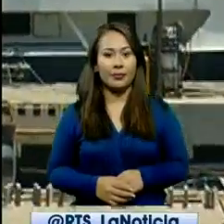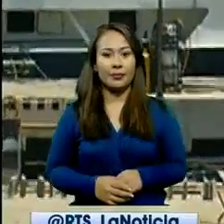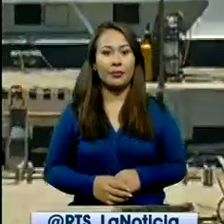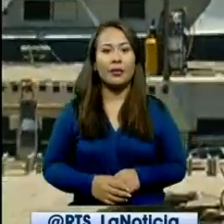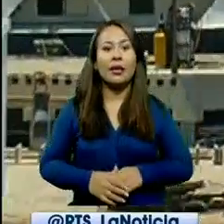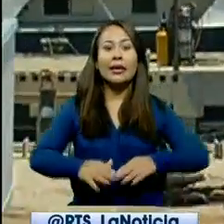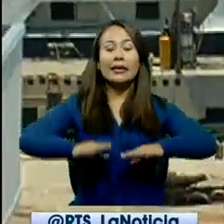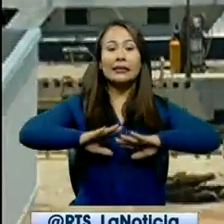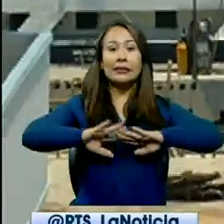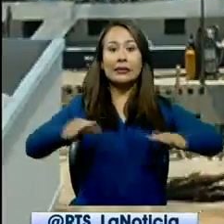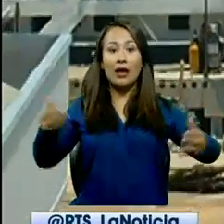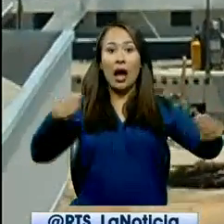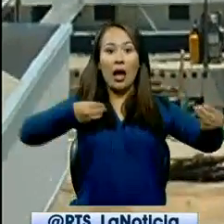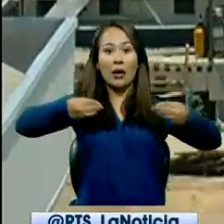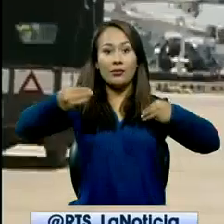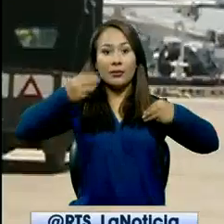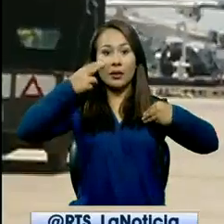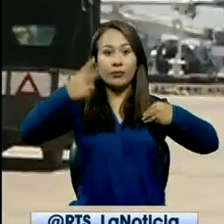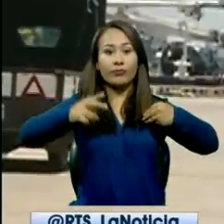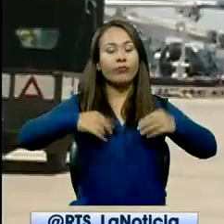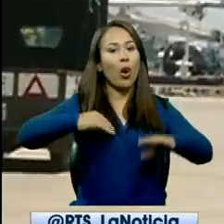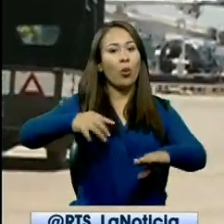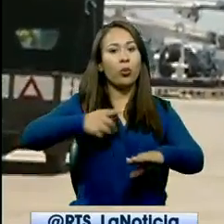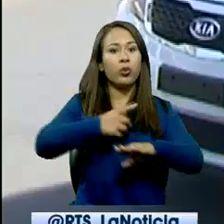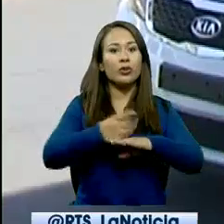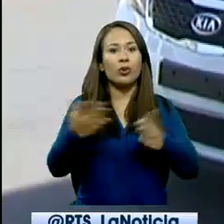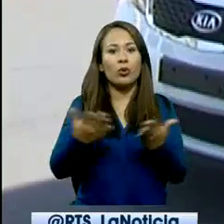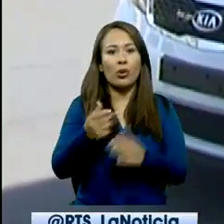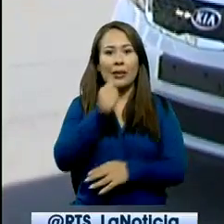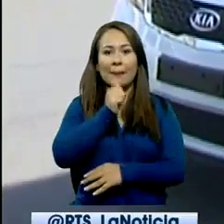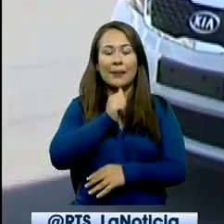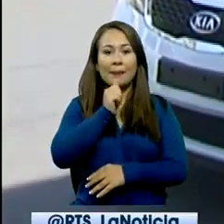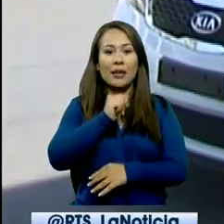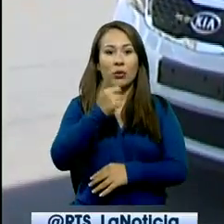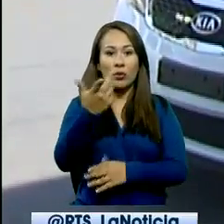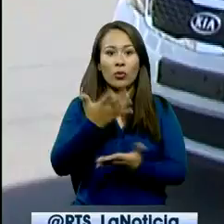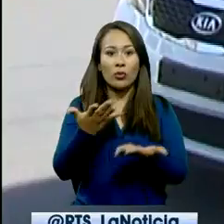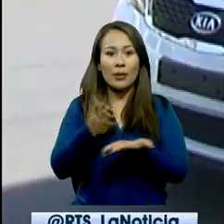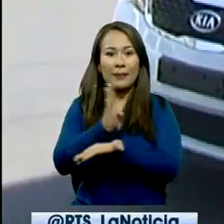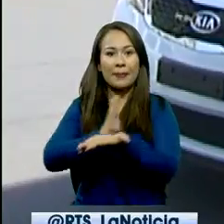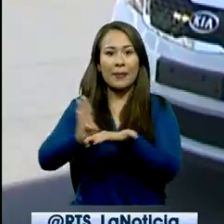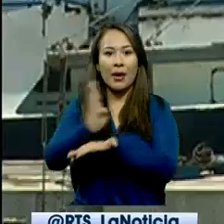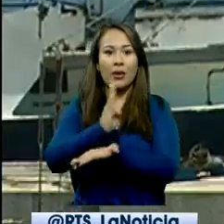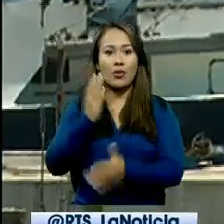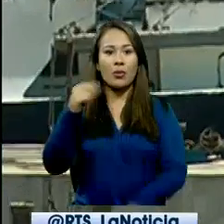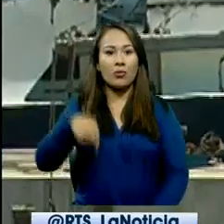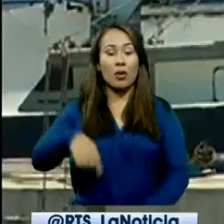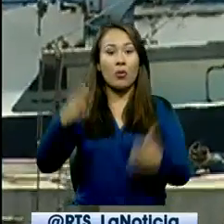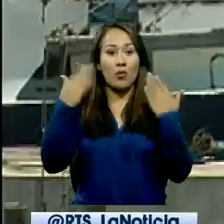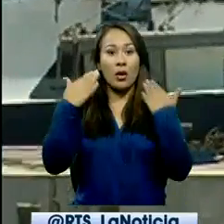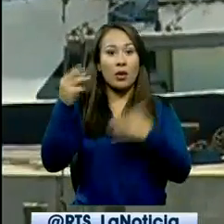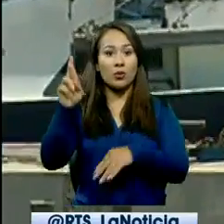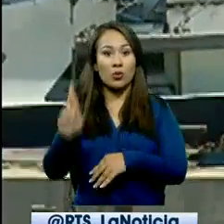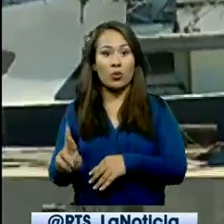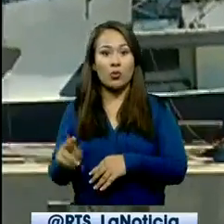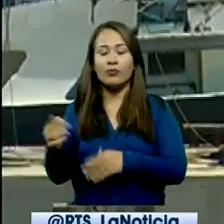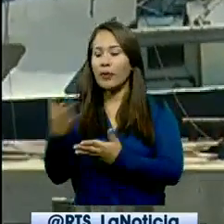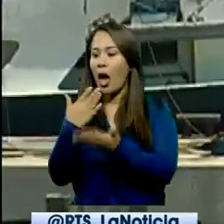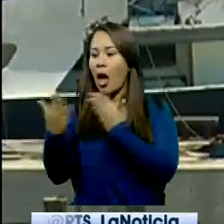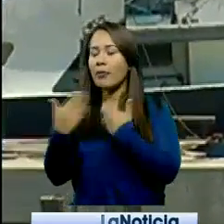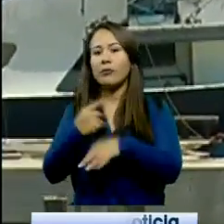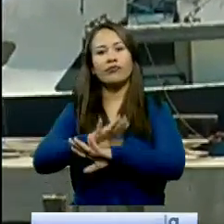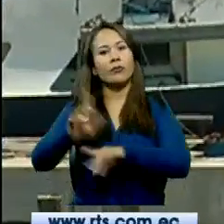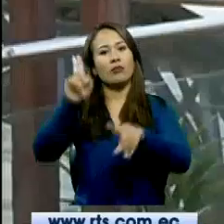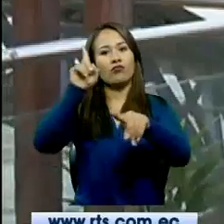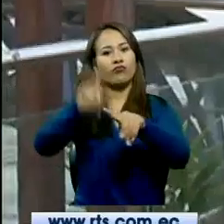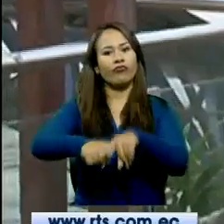La audiencia de formulación de cargos se realizó en un muelle privado situado en el barrio Cuba, al sur de Guayaquil, en donde quedó acoderada la